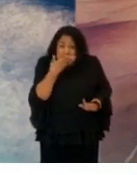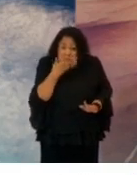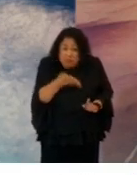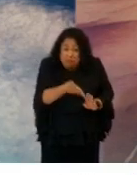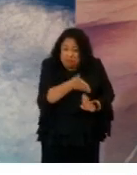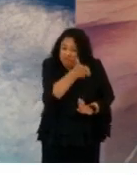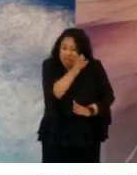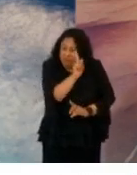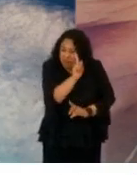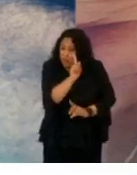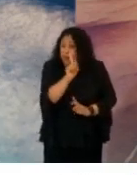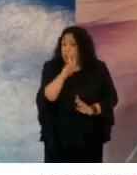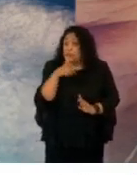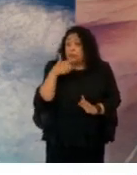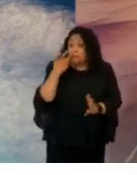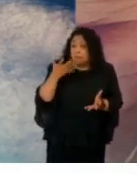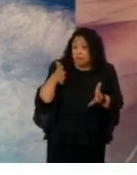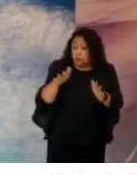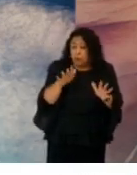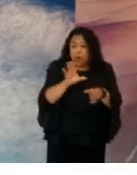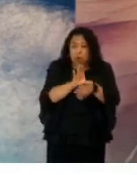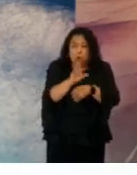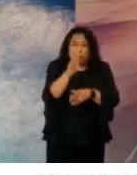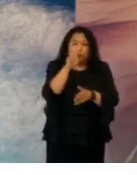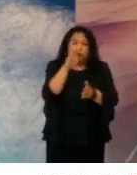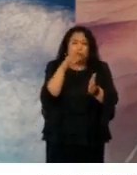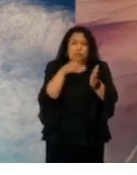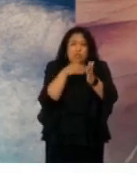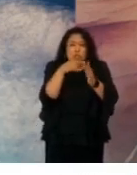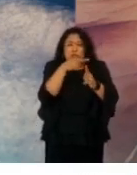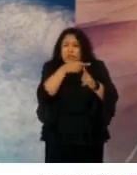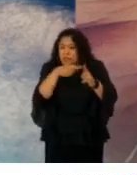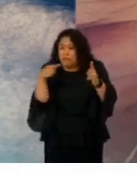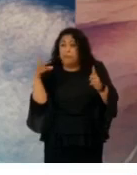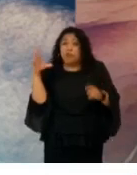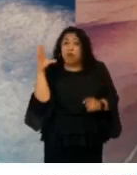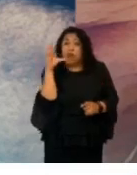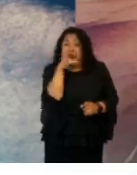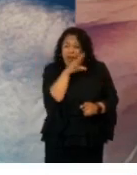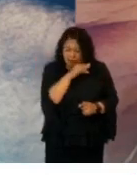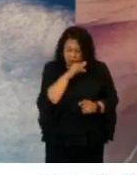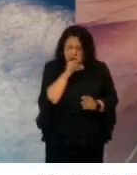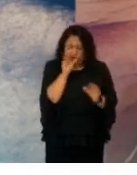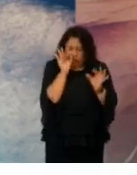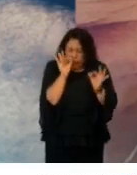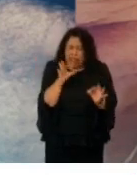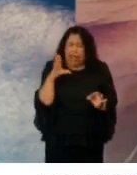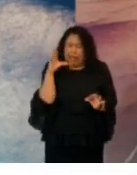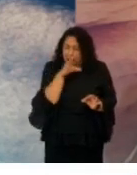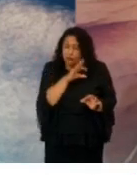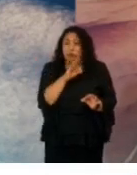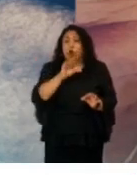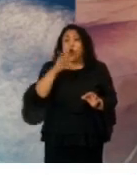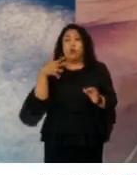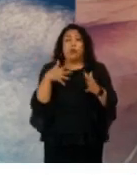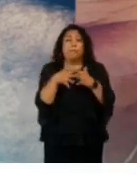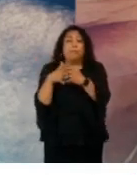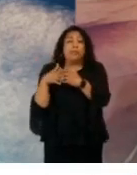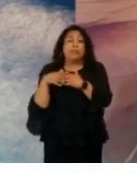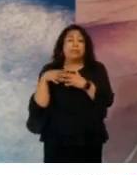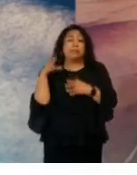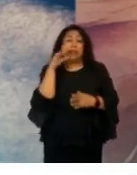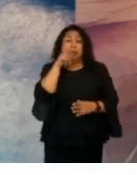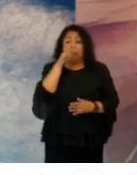Si Colombia tiene más o menos unos 2,5 millones de afros, más la gran mezcla negra que tenemos todos